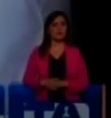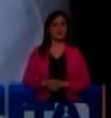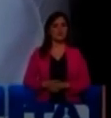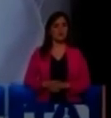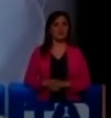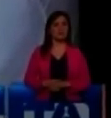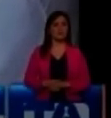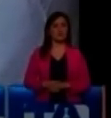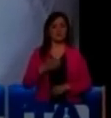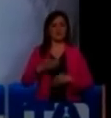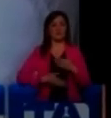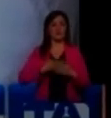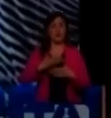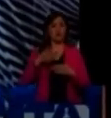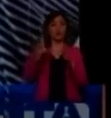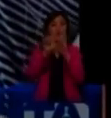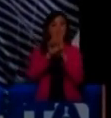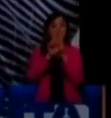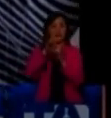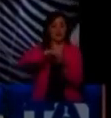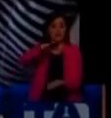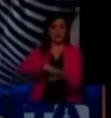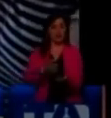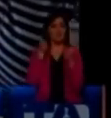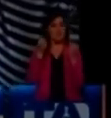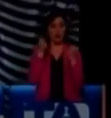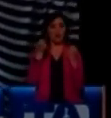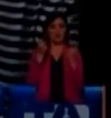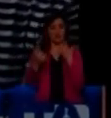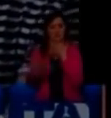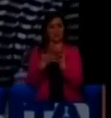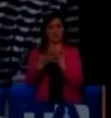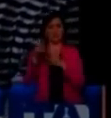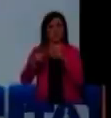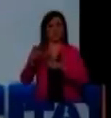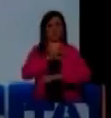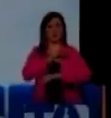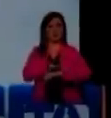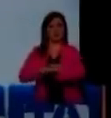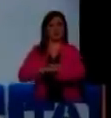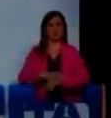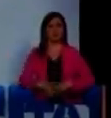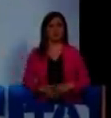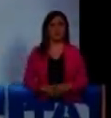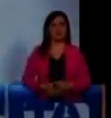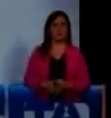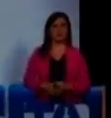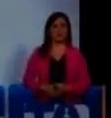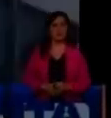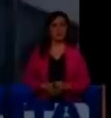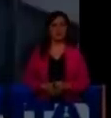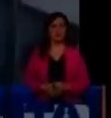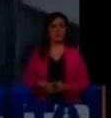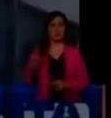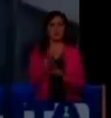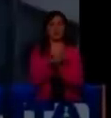has logrado acceder a que una ley sea tal vez un poco más fuerte para los agresores, para que no salgan libres